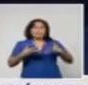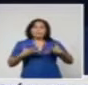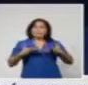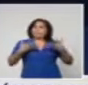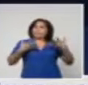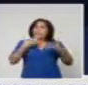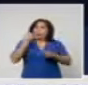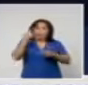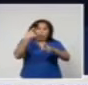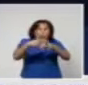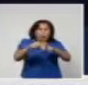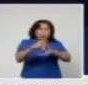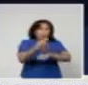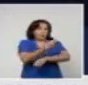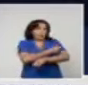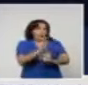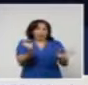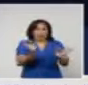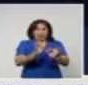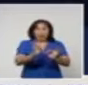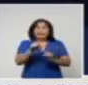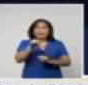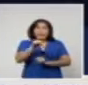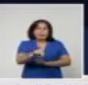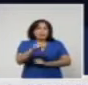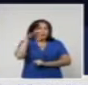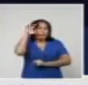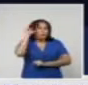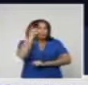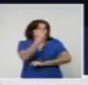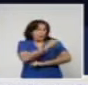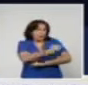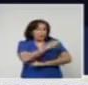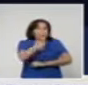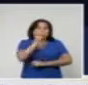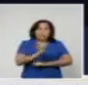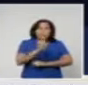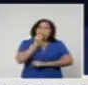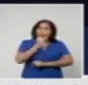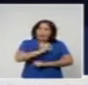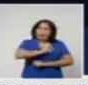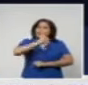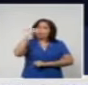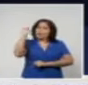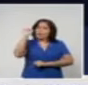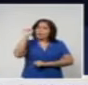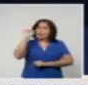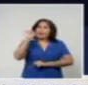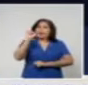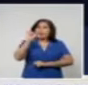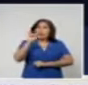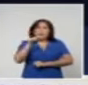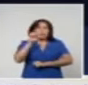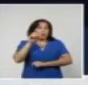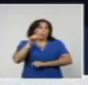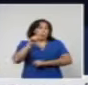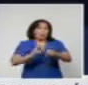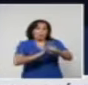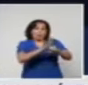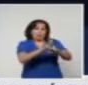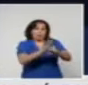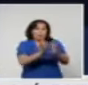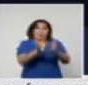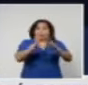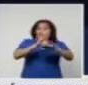otros que no se le administró, pues han logrado dejar de detectar el virus en